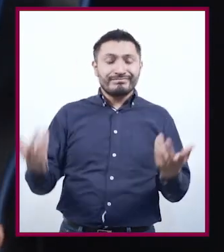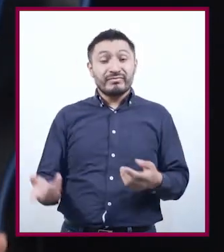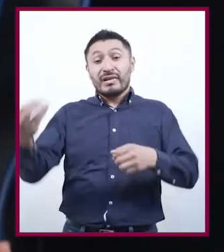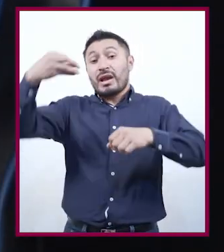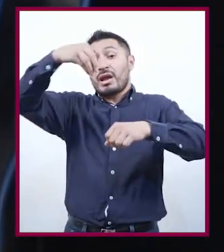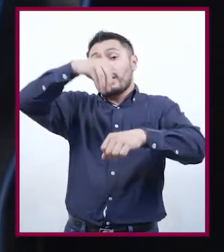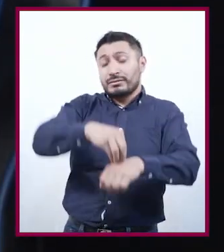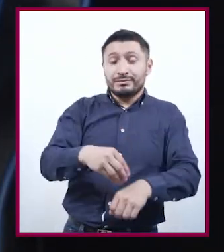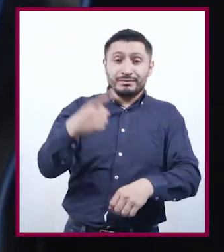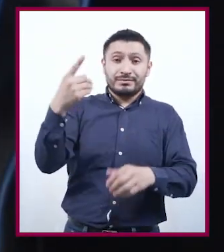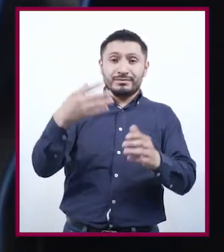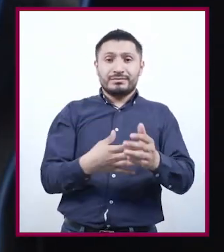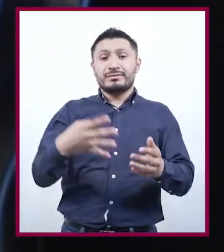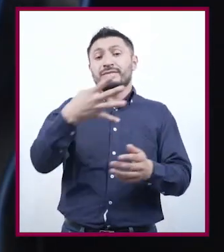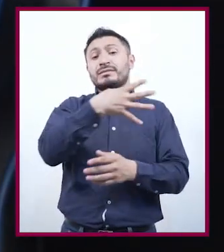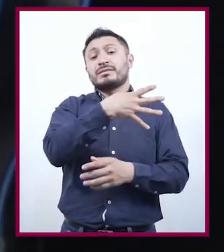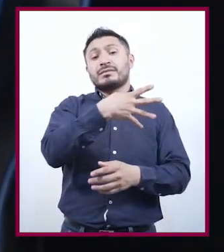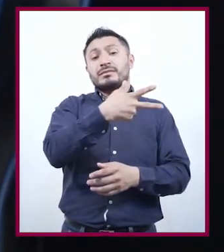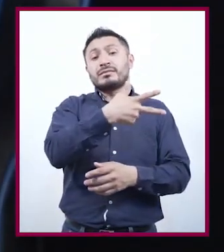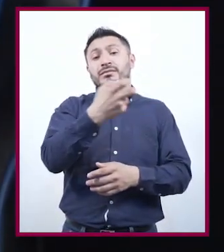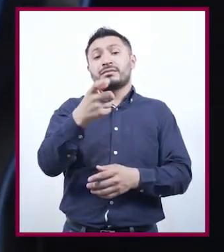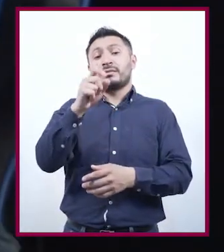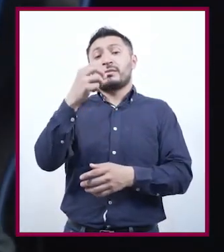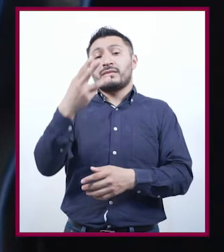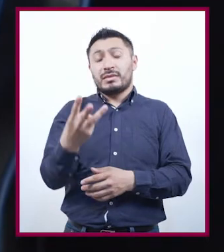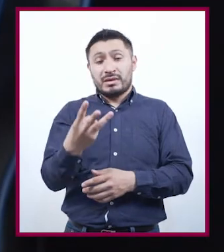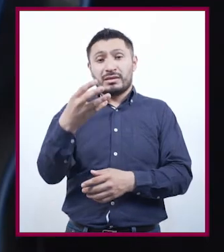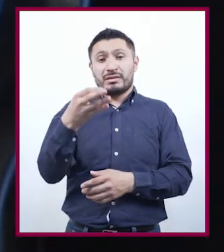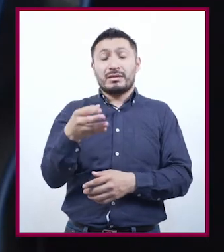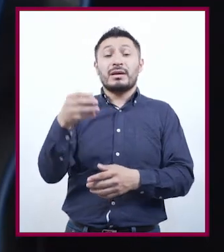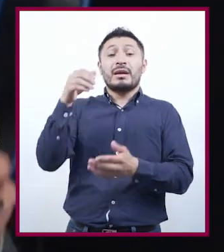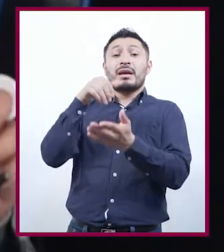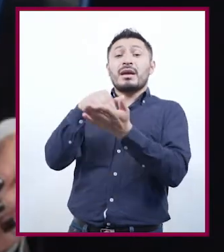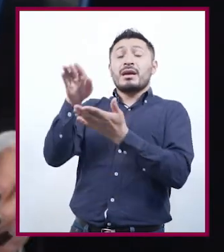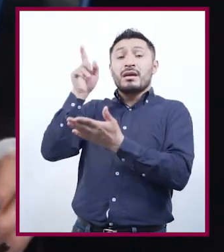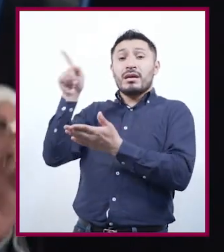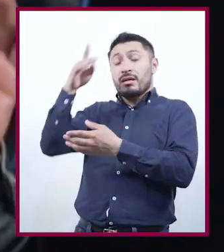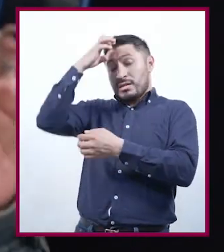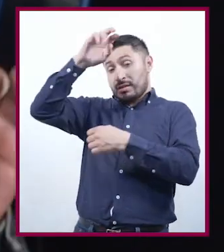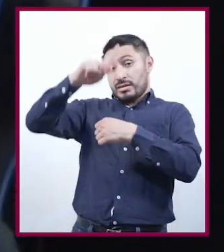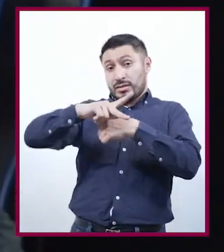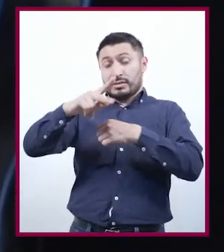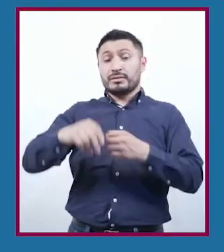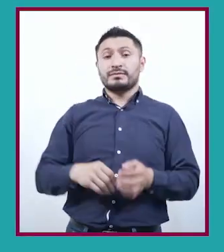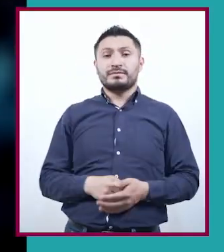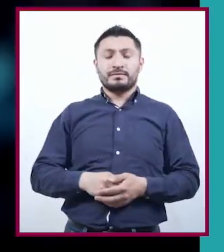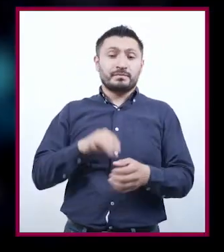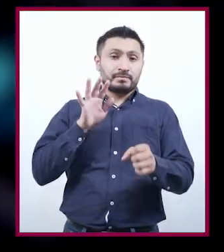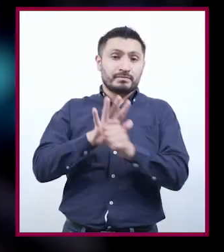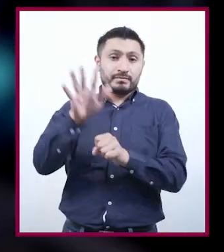muchísimos problemas por los que se aplicó en 1823 y se exilió en Europa.